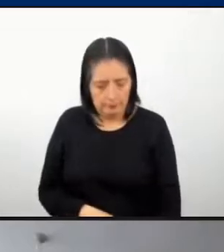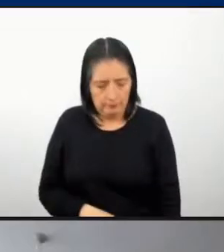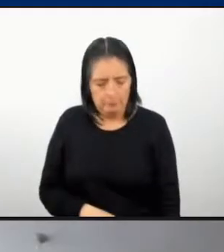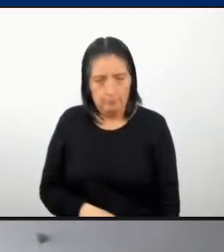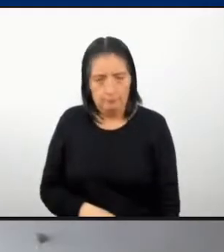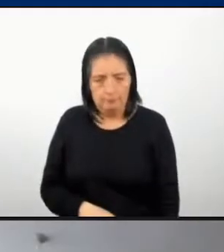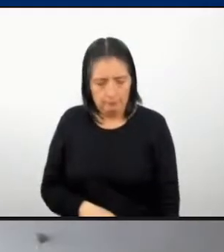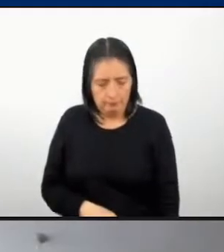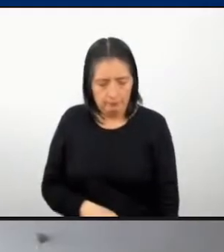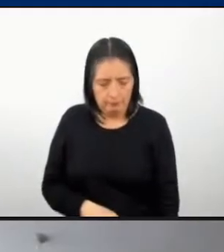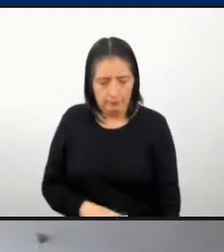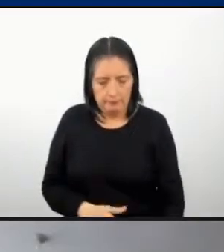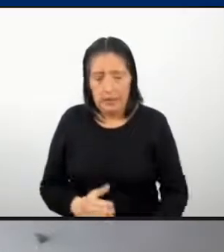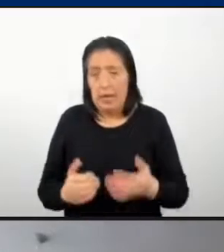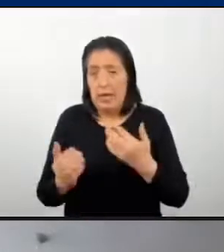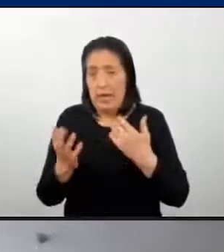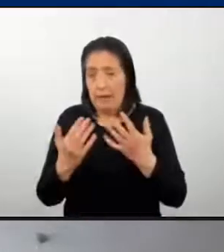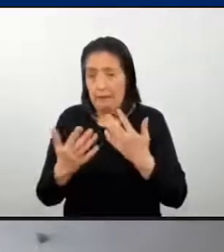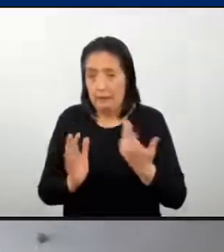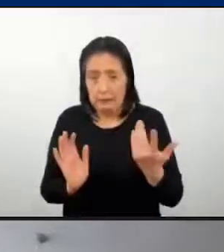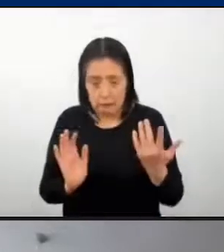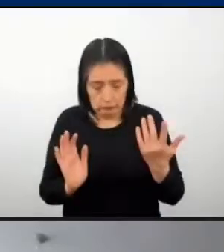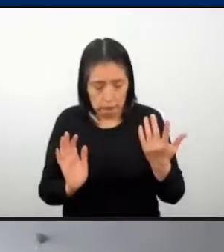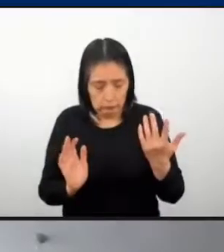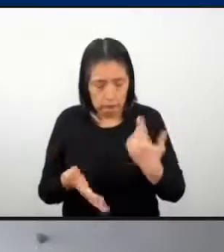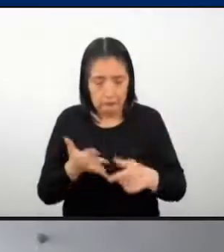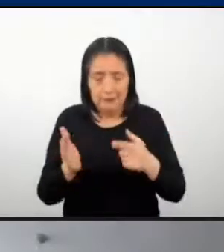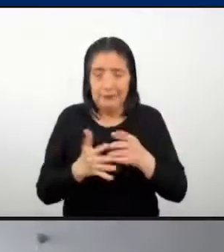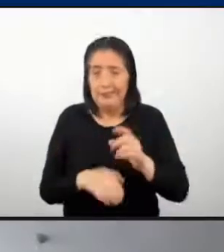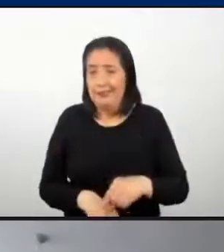hablando desde la clínica, y eso es micro, ¿no es cierto?